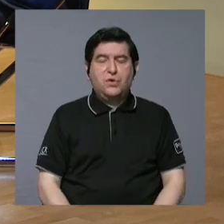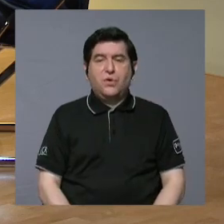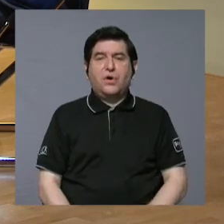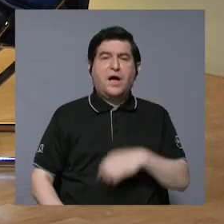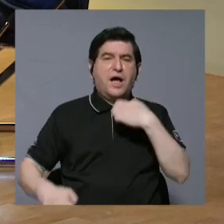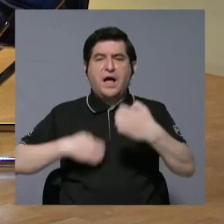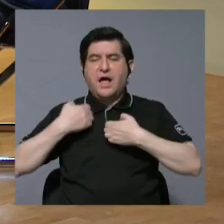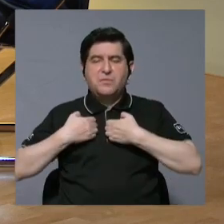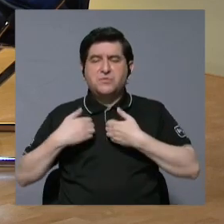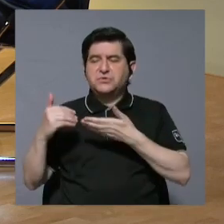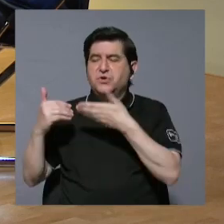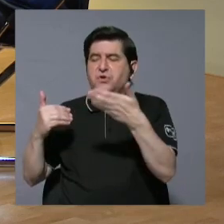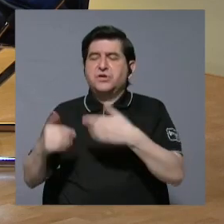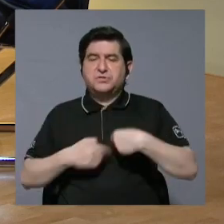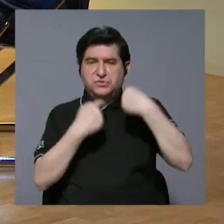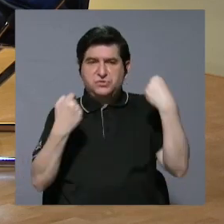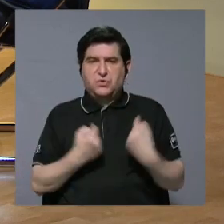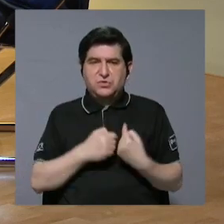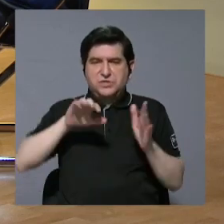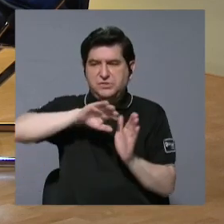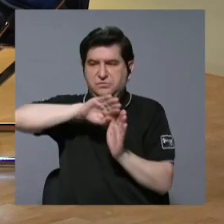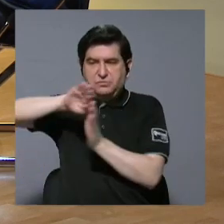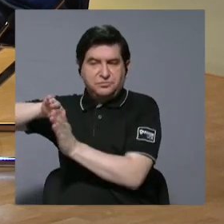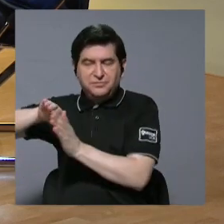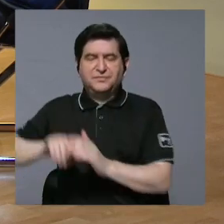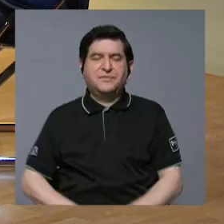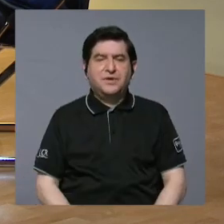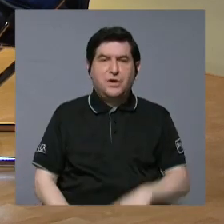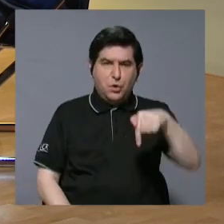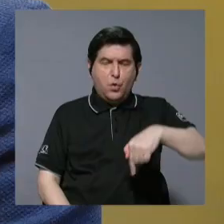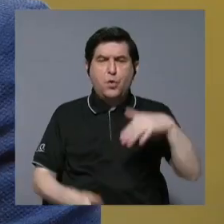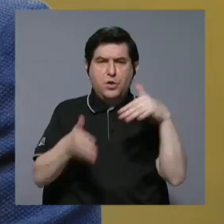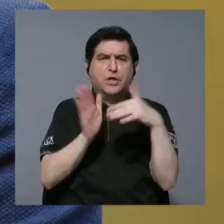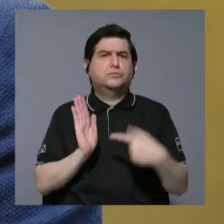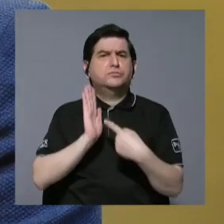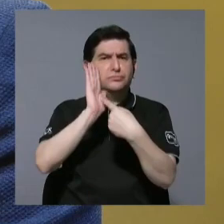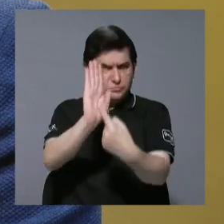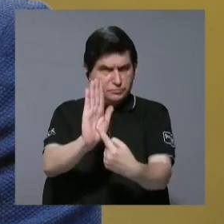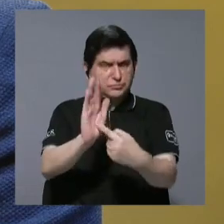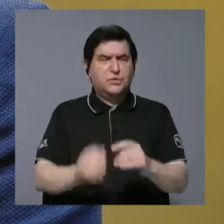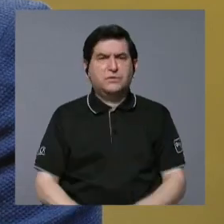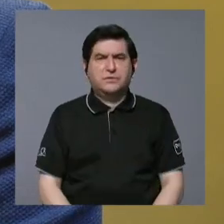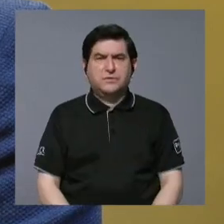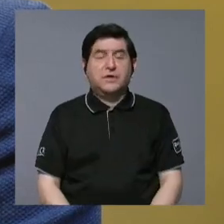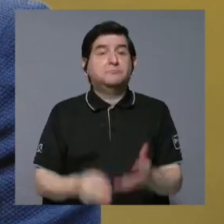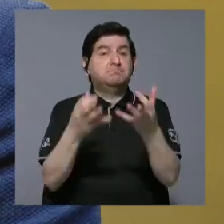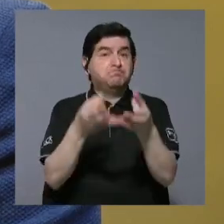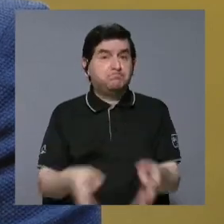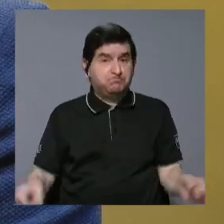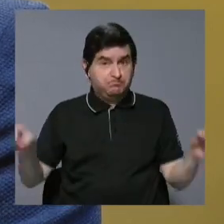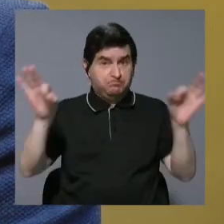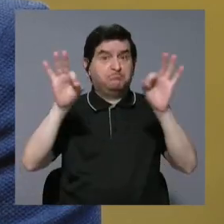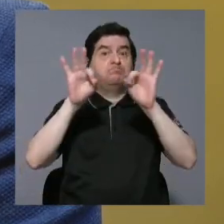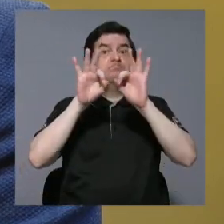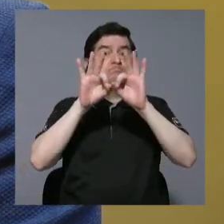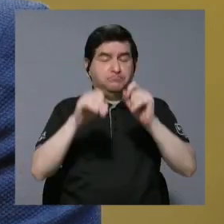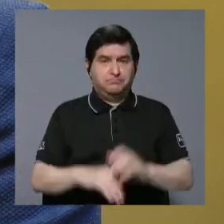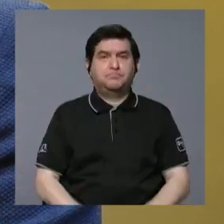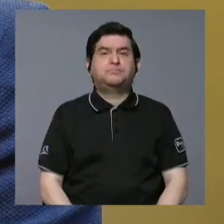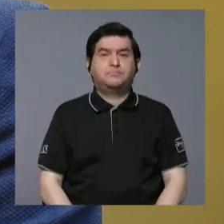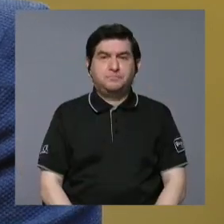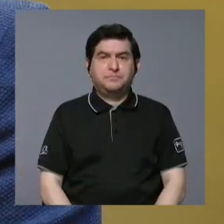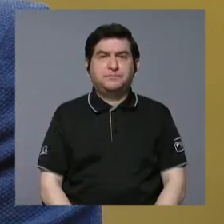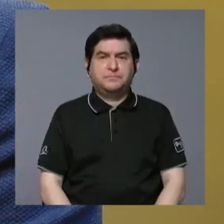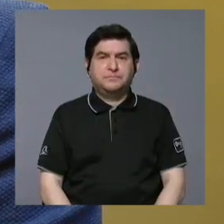corazón. Hoy en día, precisamente, los estudios identifican que es muy importante